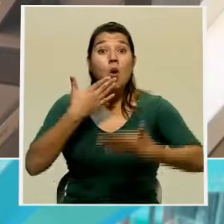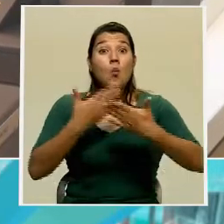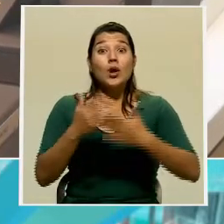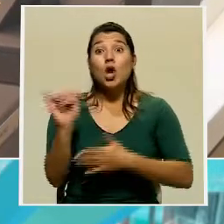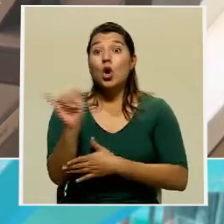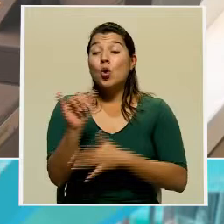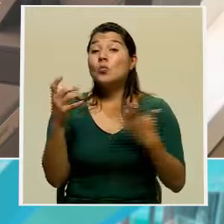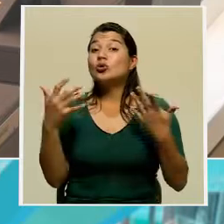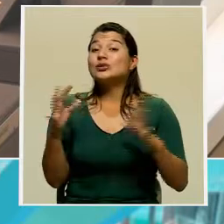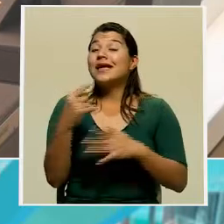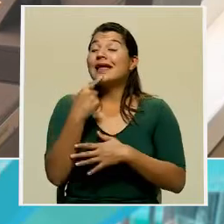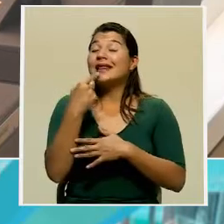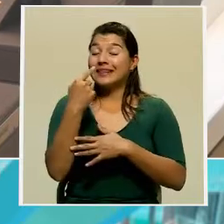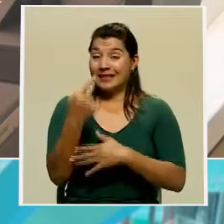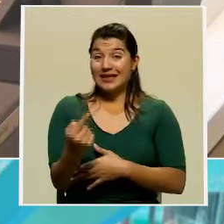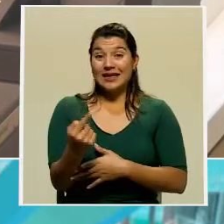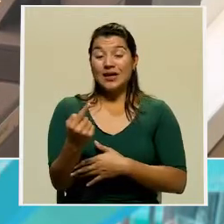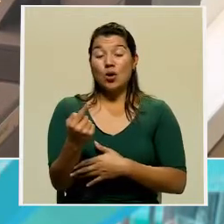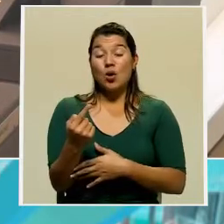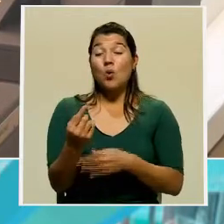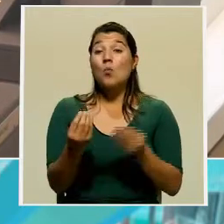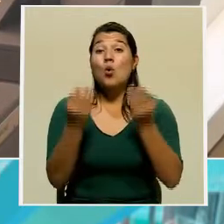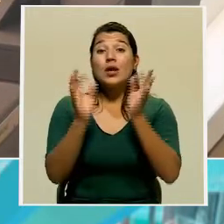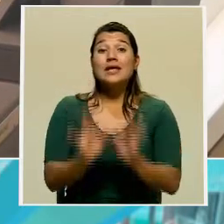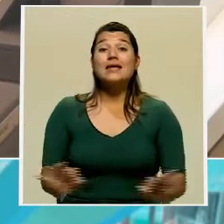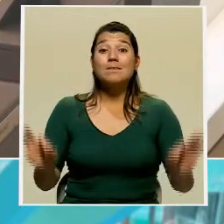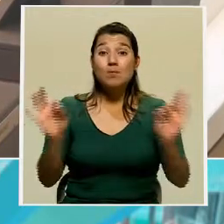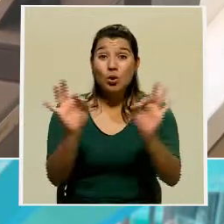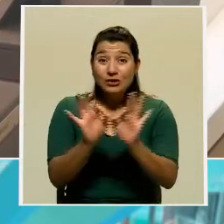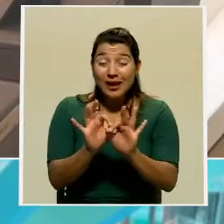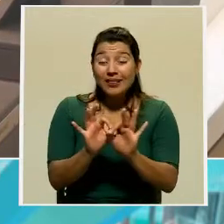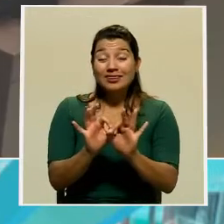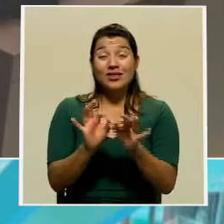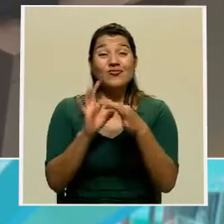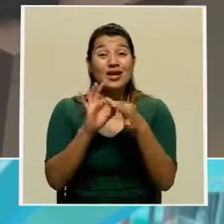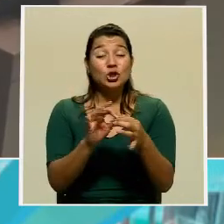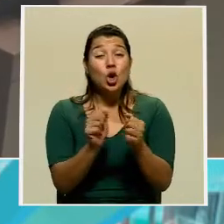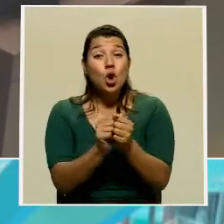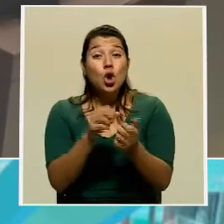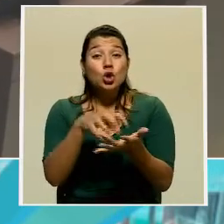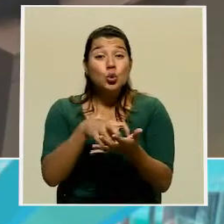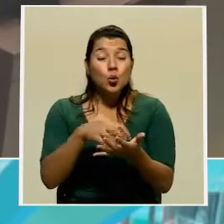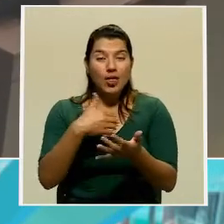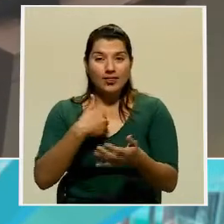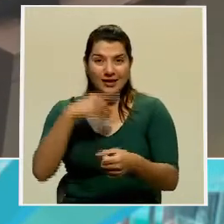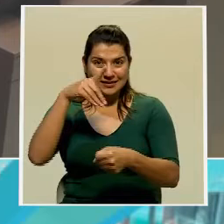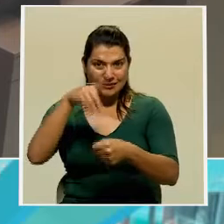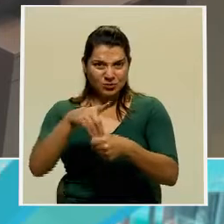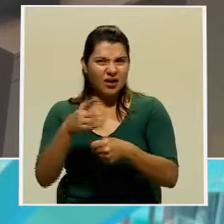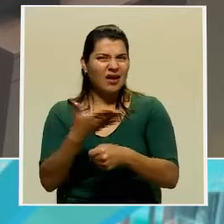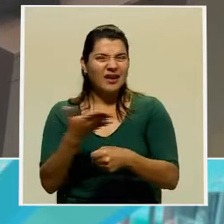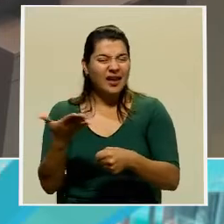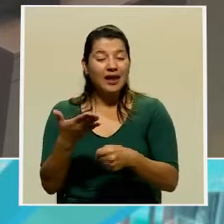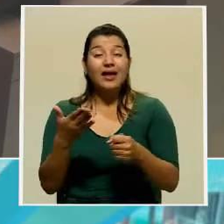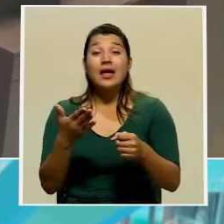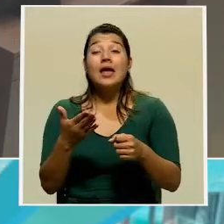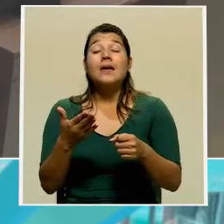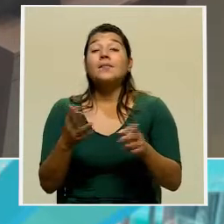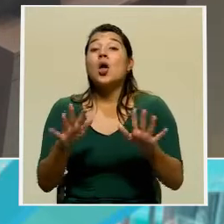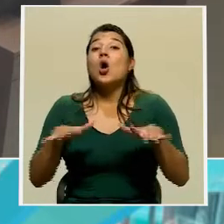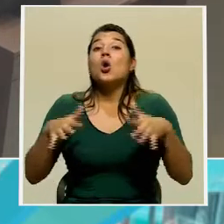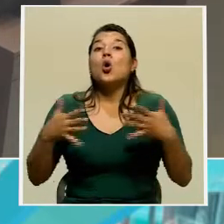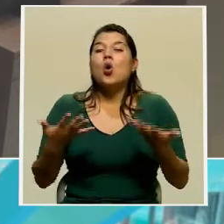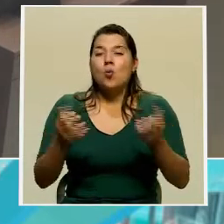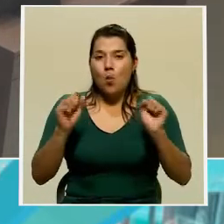decía, parte importante de los cuestionamientos que tenían algunos legisladores era sobre el tema de cómo se iba a estar